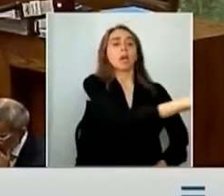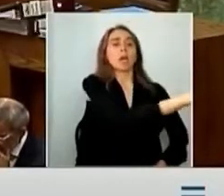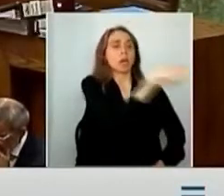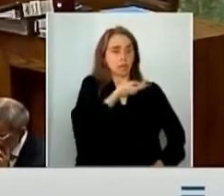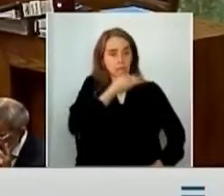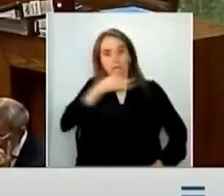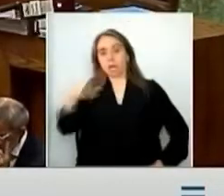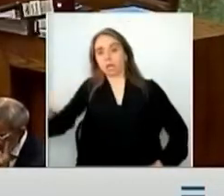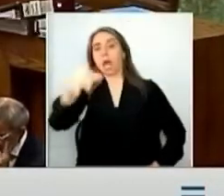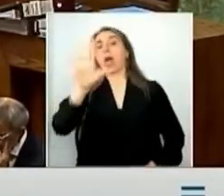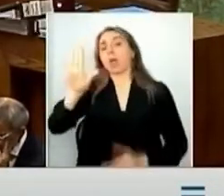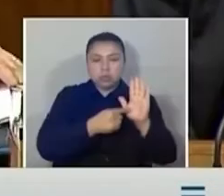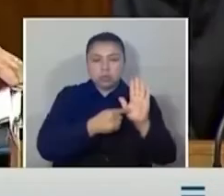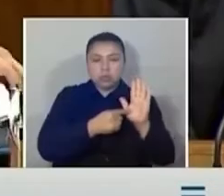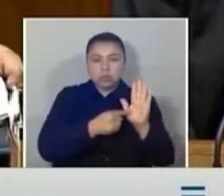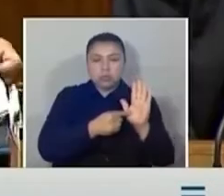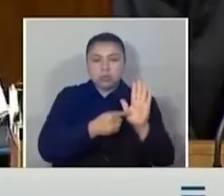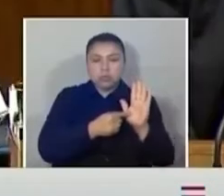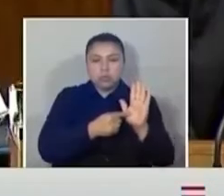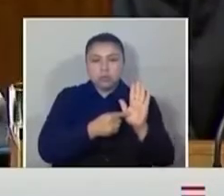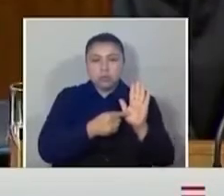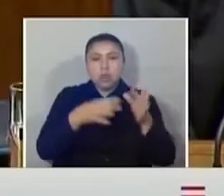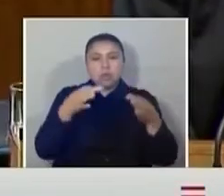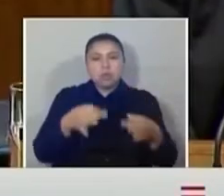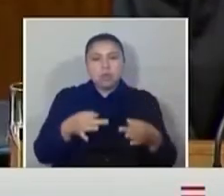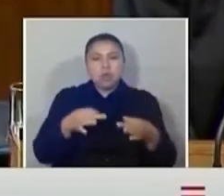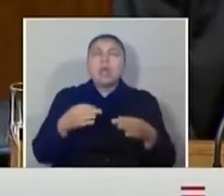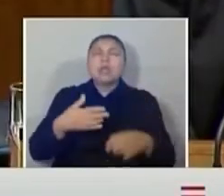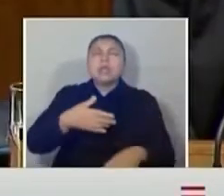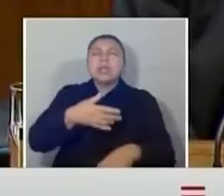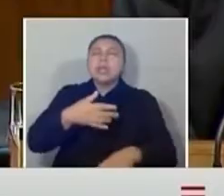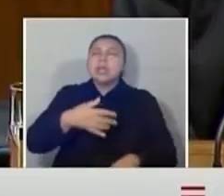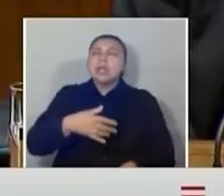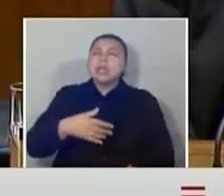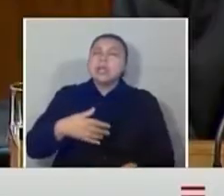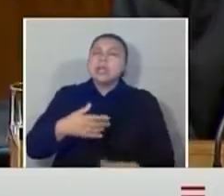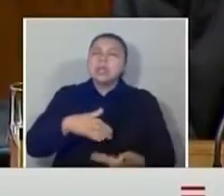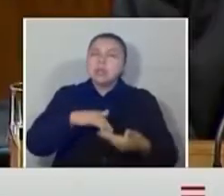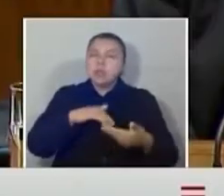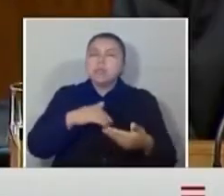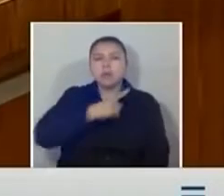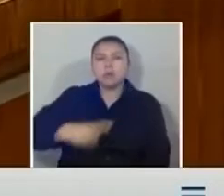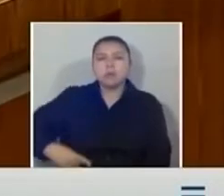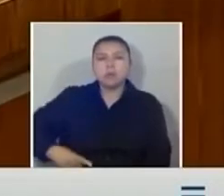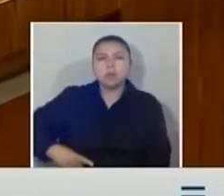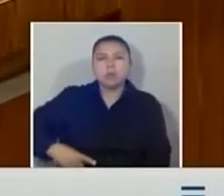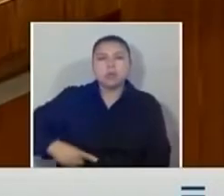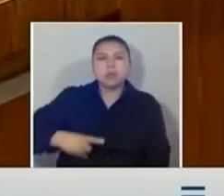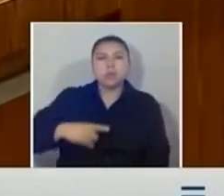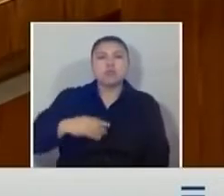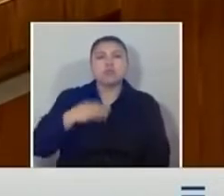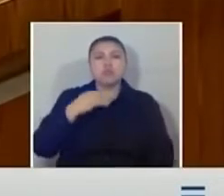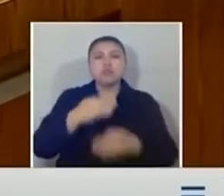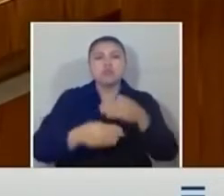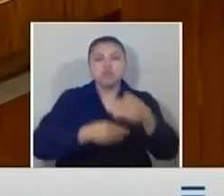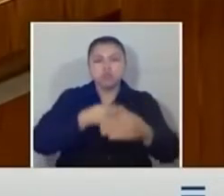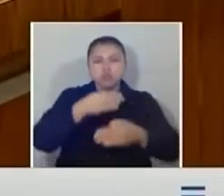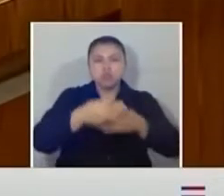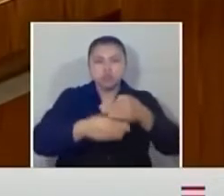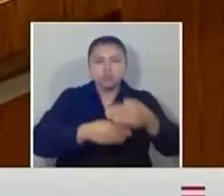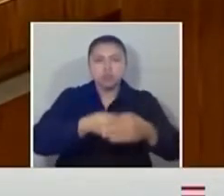espera. ¿Qué decir la educación? La verdad es que tenemos, Chile está en una situación gravísima en materia institucional y por